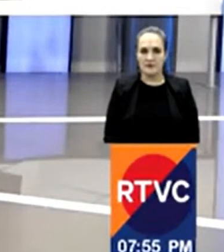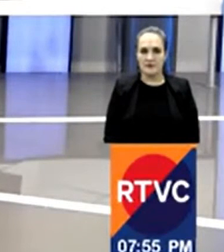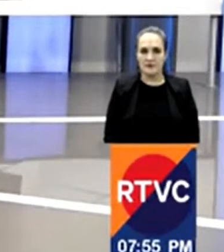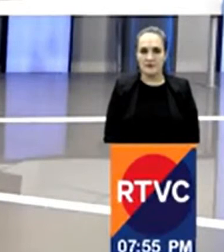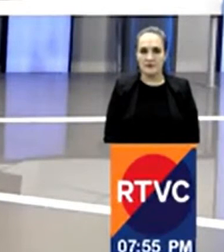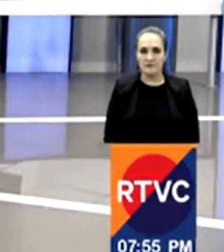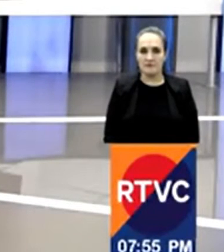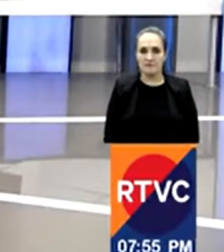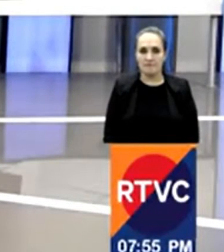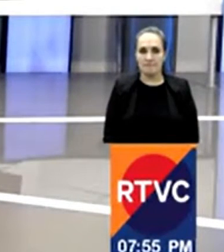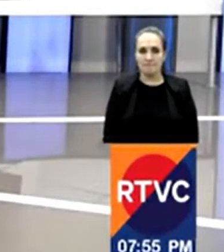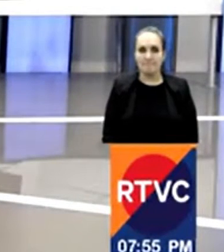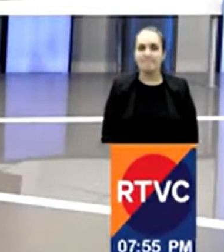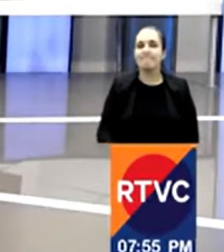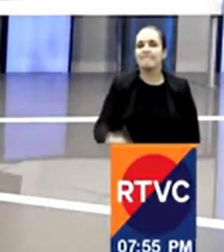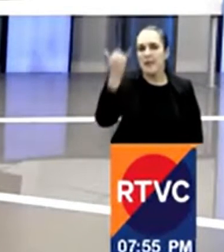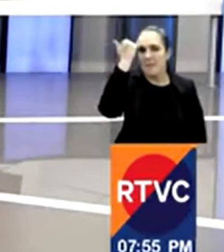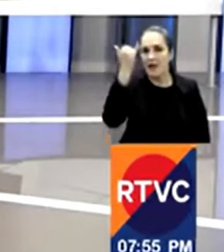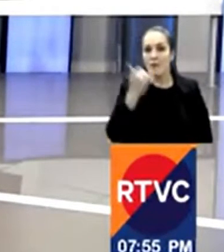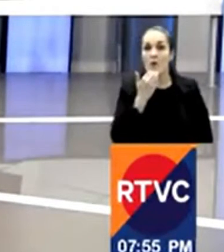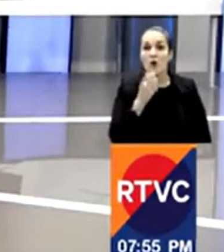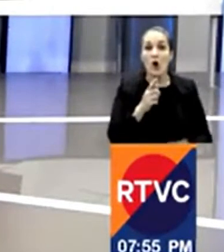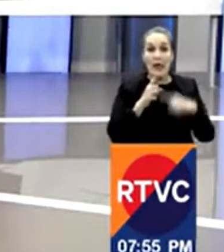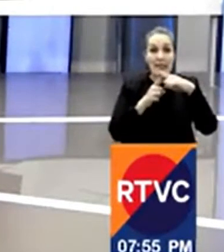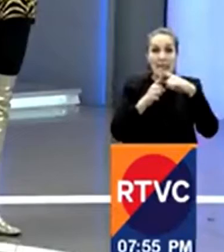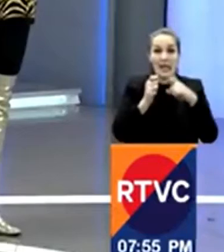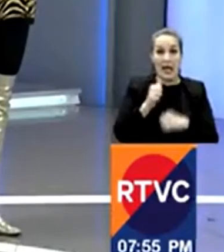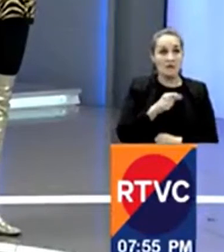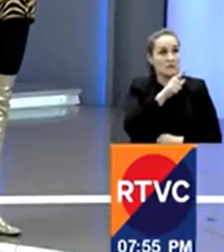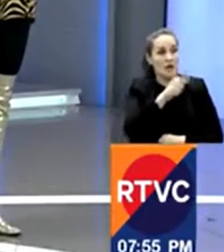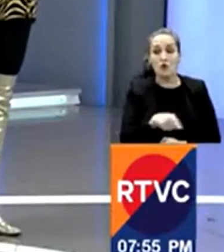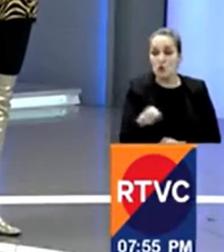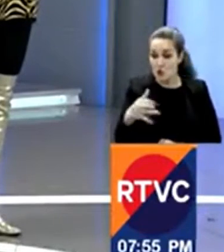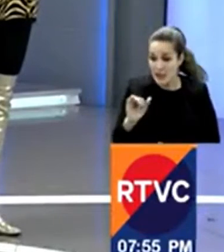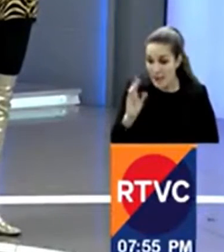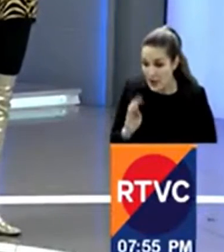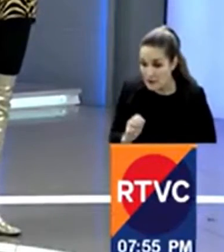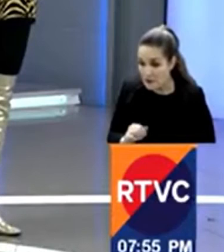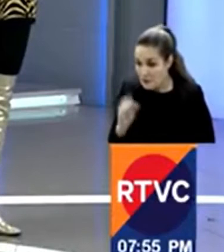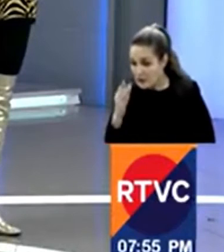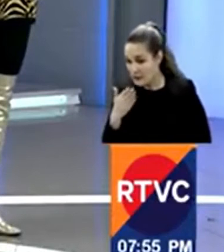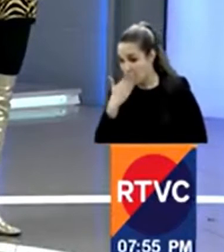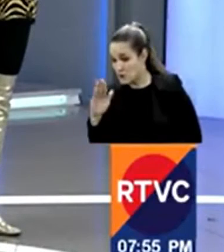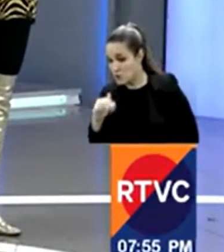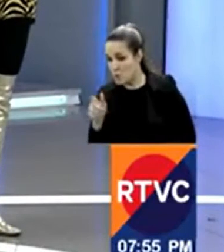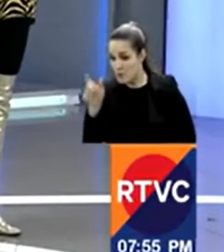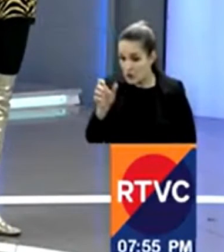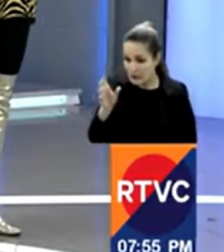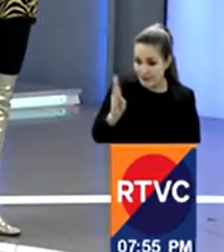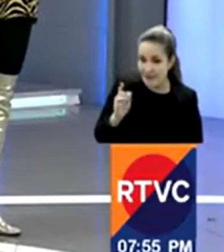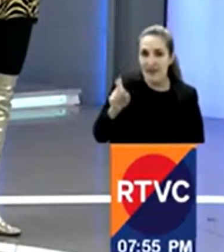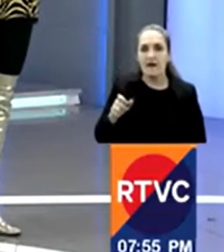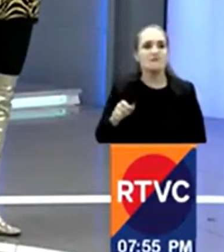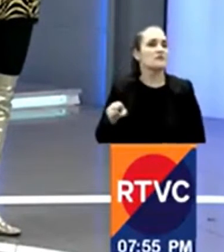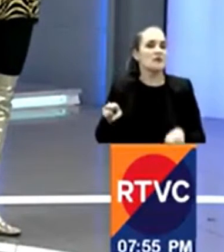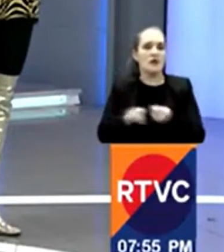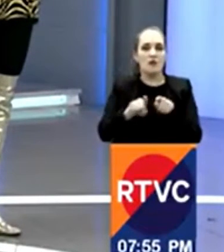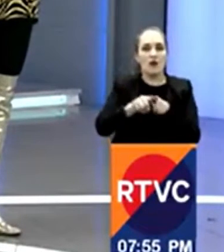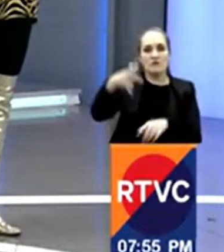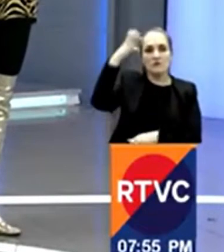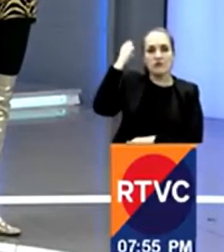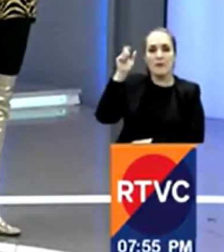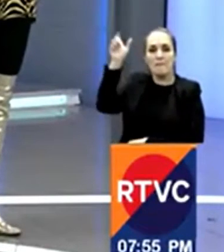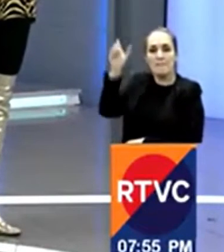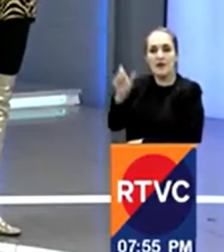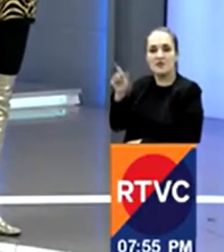¿Cómo responder a la tía que siempre pregunta si ya consiguió marido? Soledad Acosta de Samper, escritora bogotana que nació en